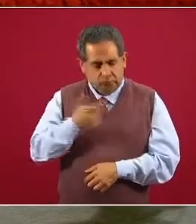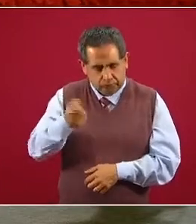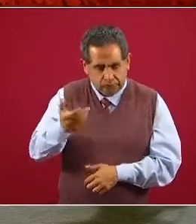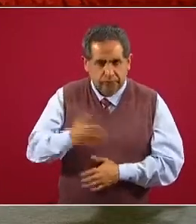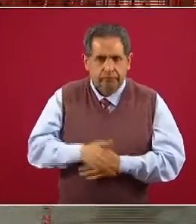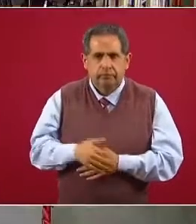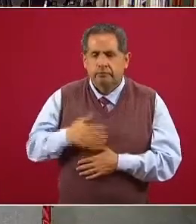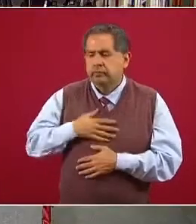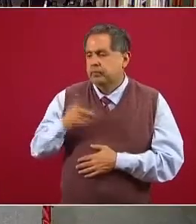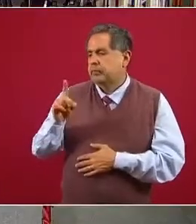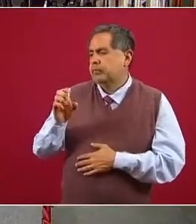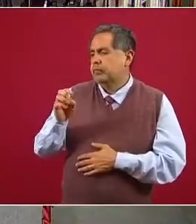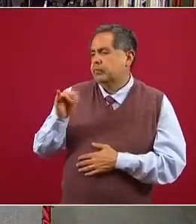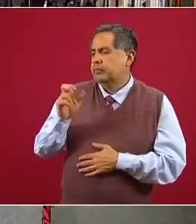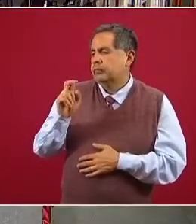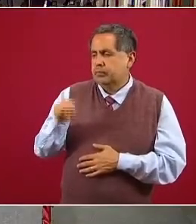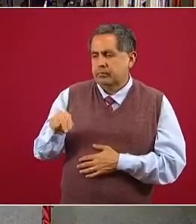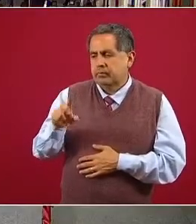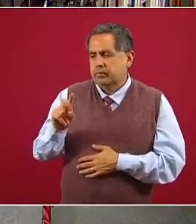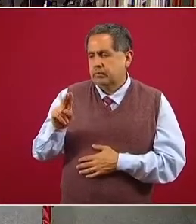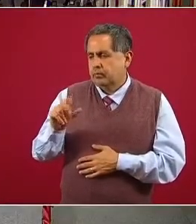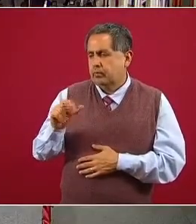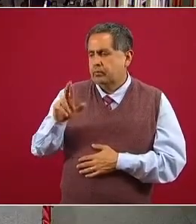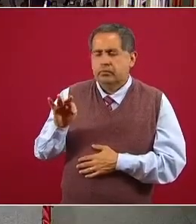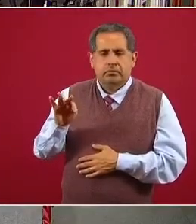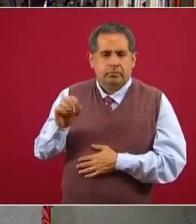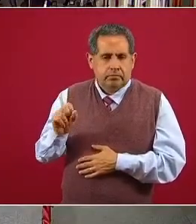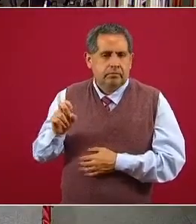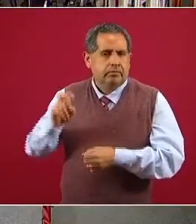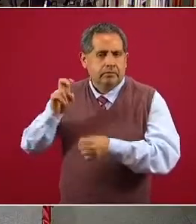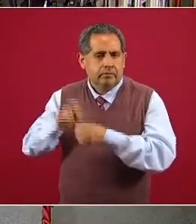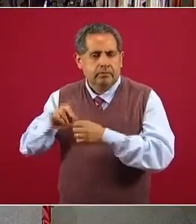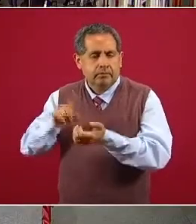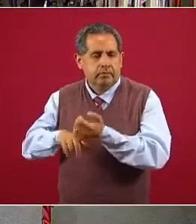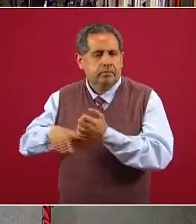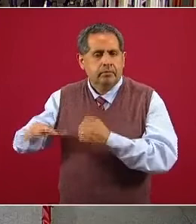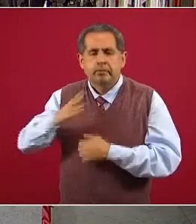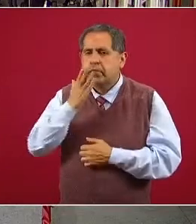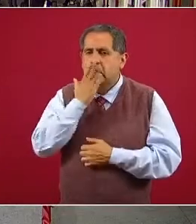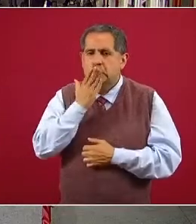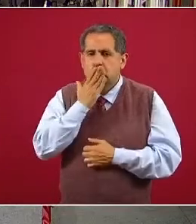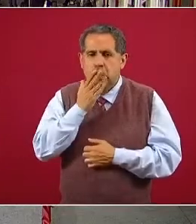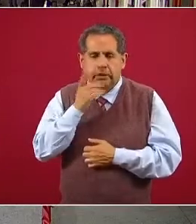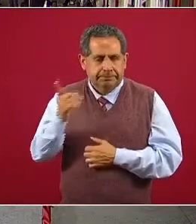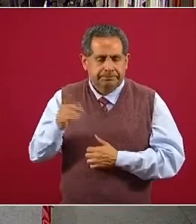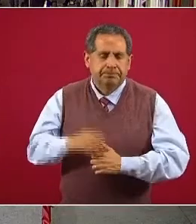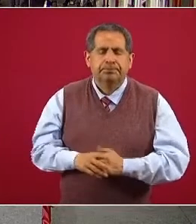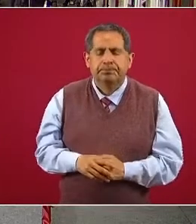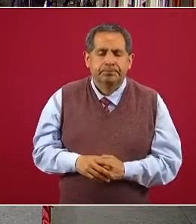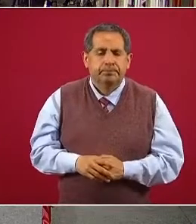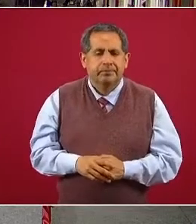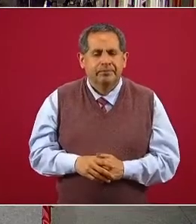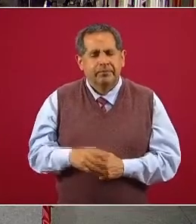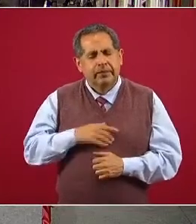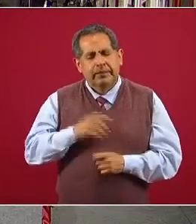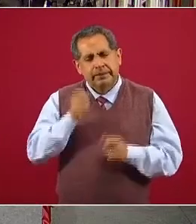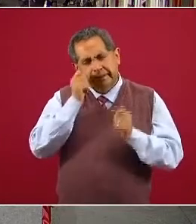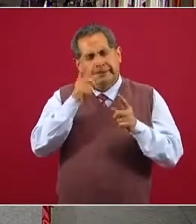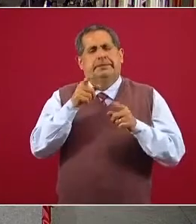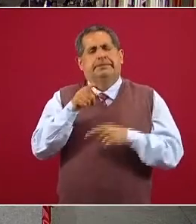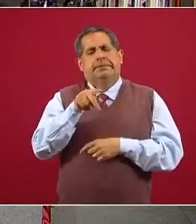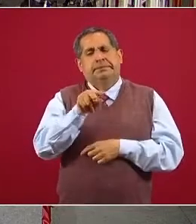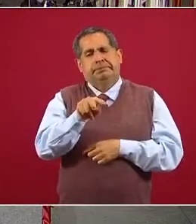saludarlos debían dar té de pasión por los negocios política de rock and roll radio lobos fm de sonora y me llamó mucho la atención